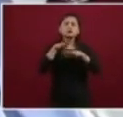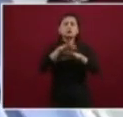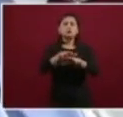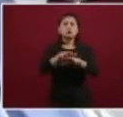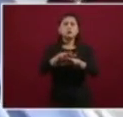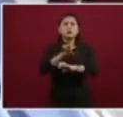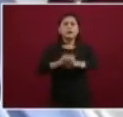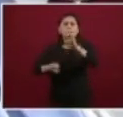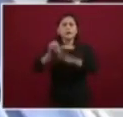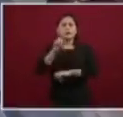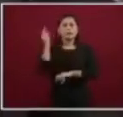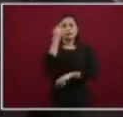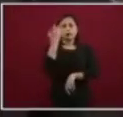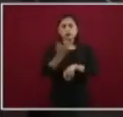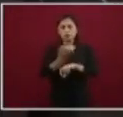empresarios de Estados Unidos,